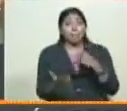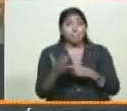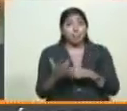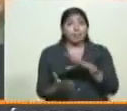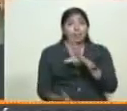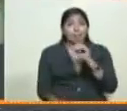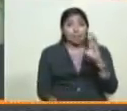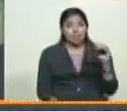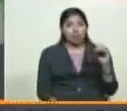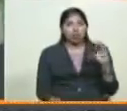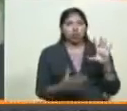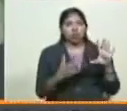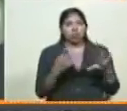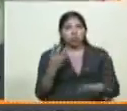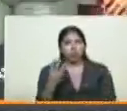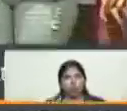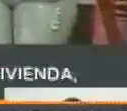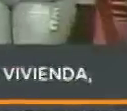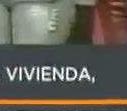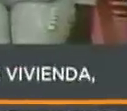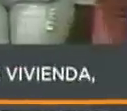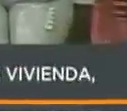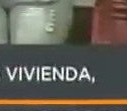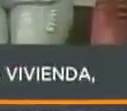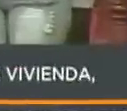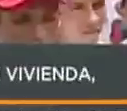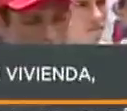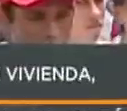1.584 apartamentos nuevecitos.